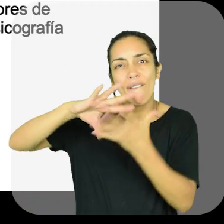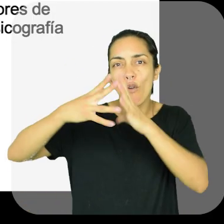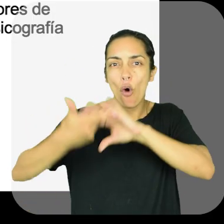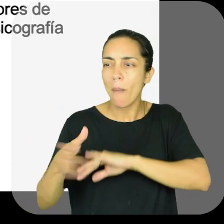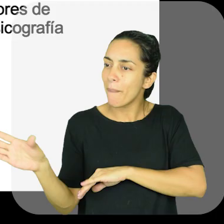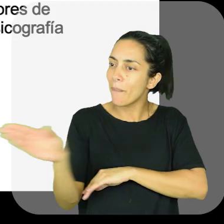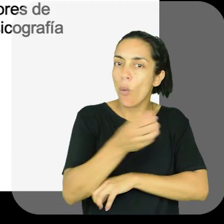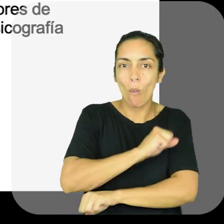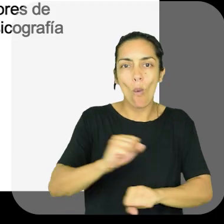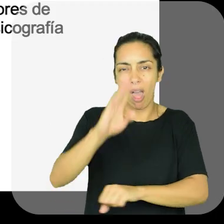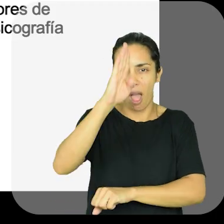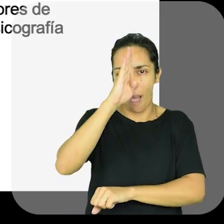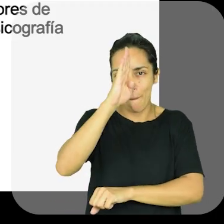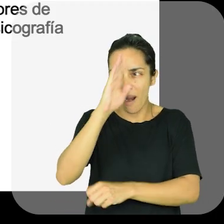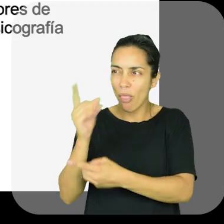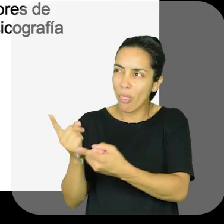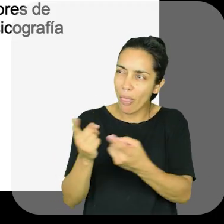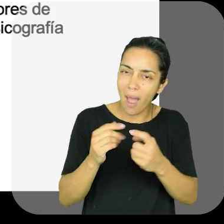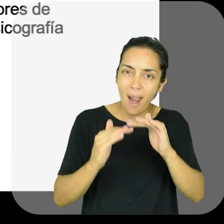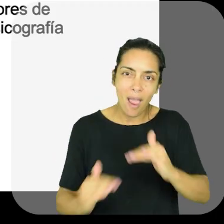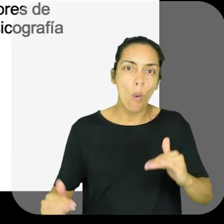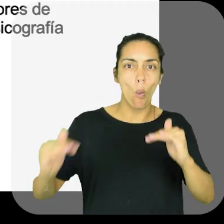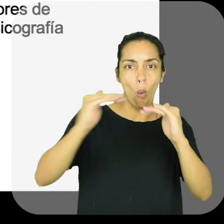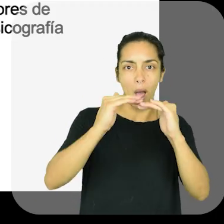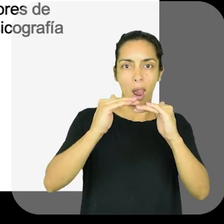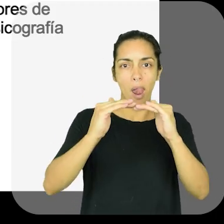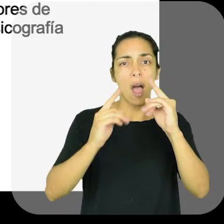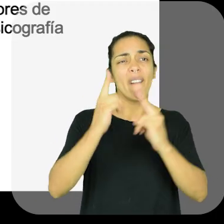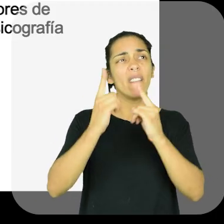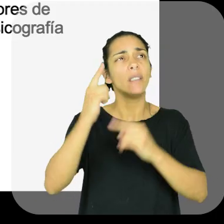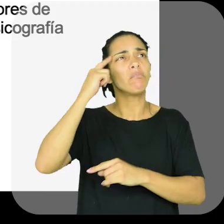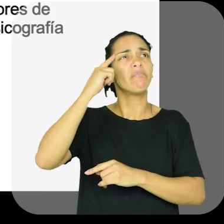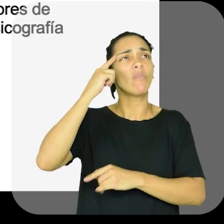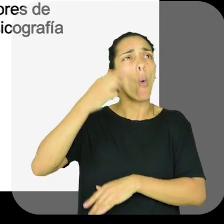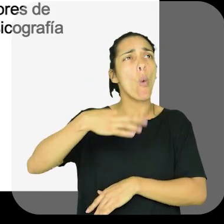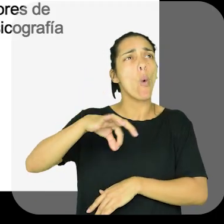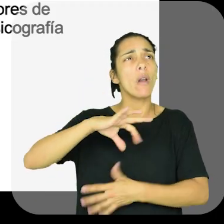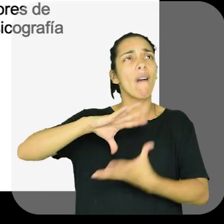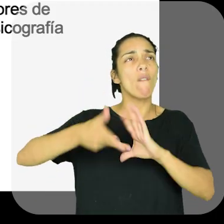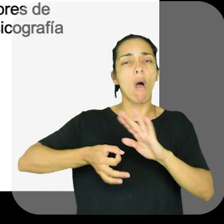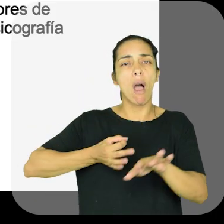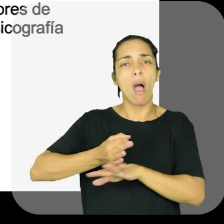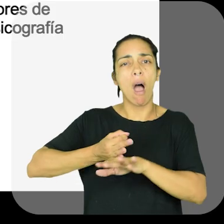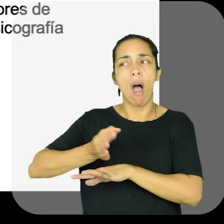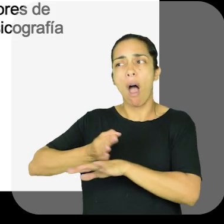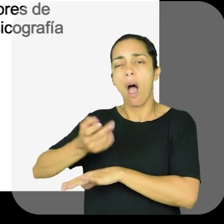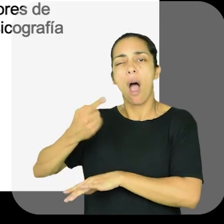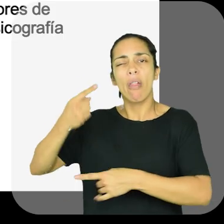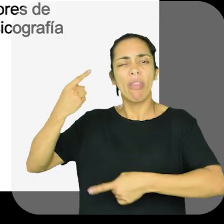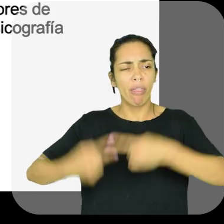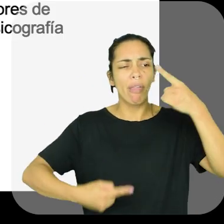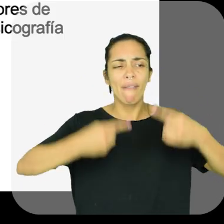que todos aprendan, porque a veces nos centramos en una única forma y no identificamos que hay diferentes ritmos y